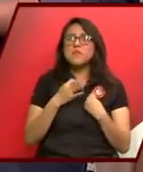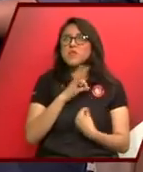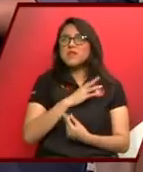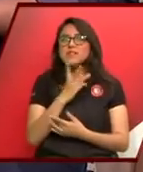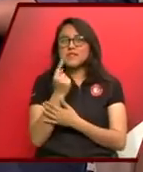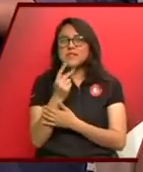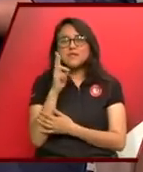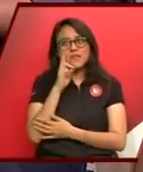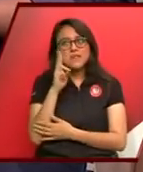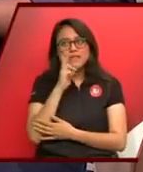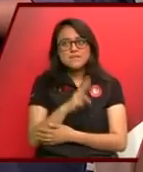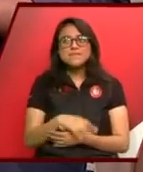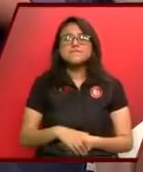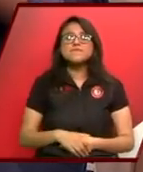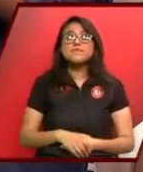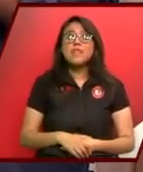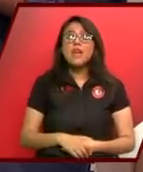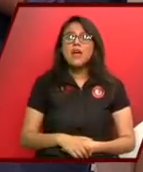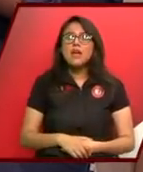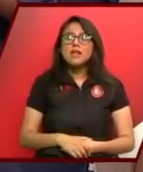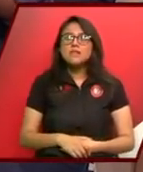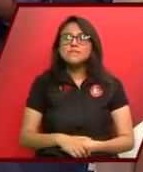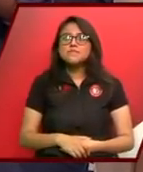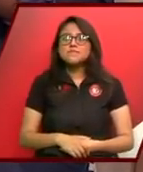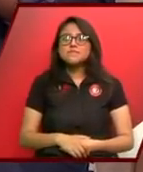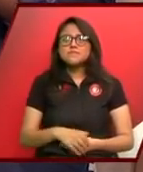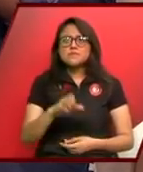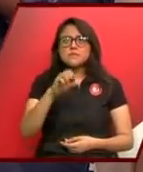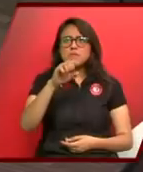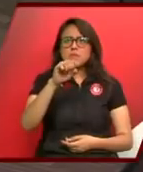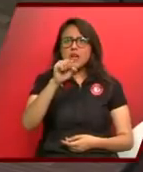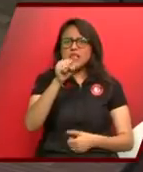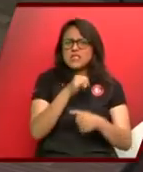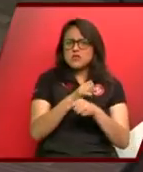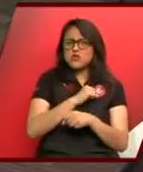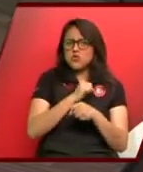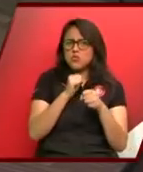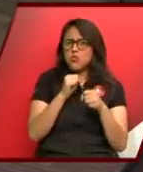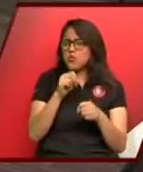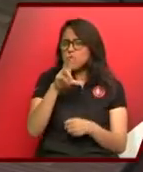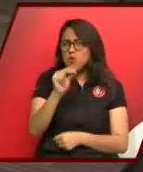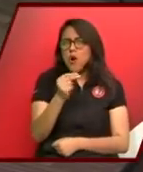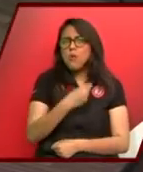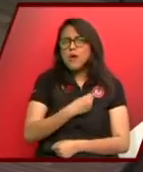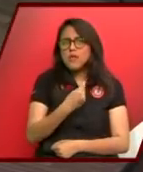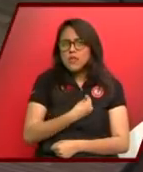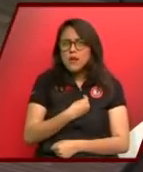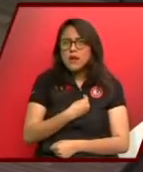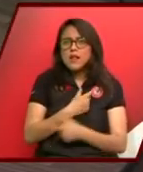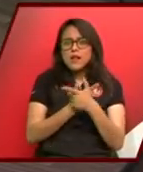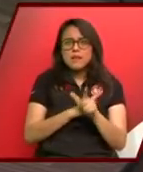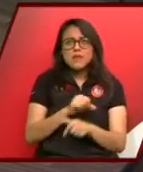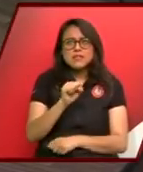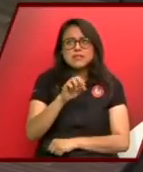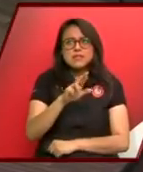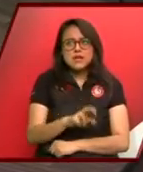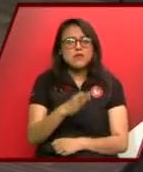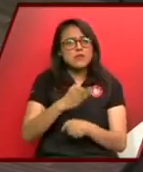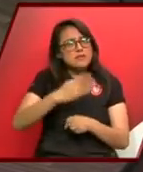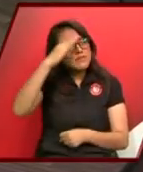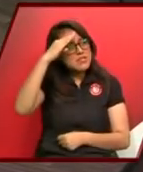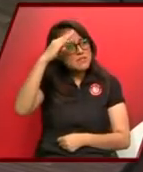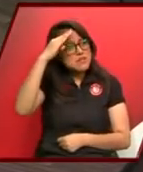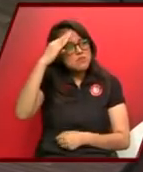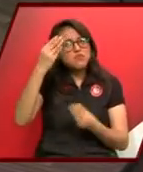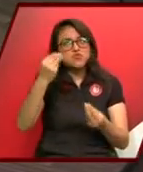la insoportable levedad del ser. Pues, mi querido ¿qué es esto? Mi querido Jorge, pues fíjate que ahora en estos días que estamos